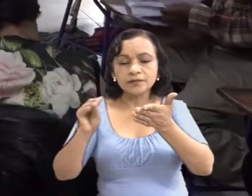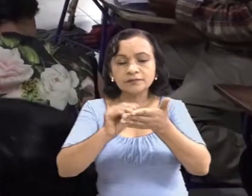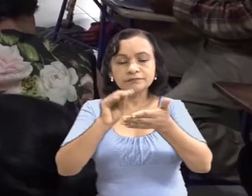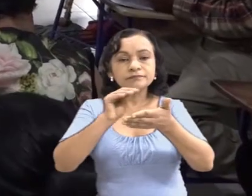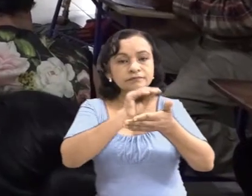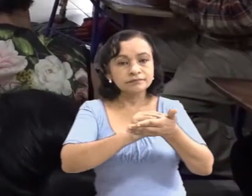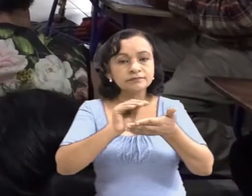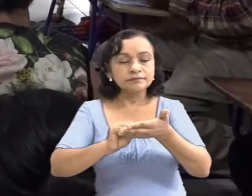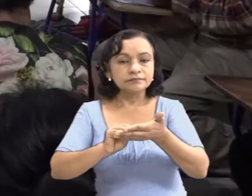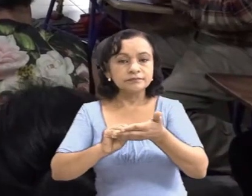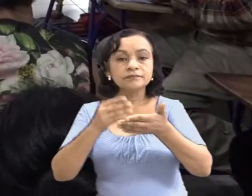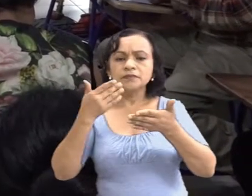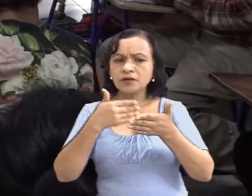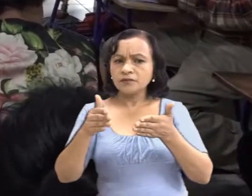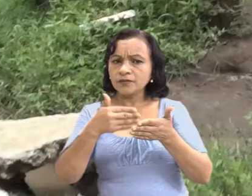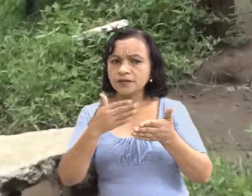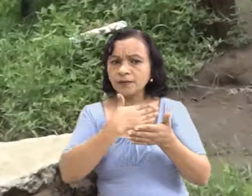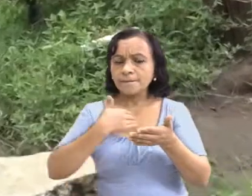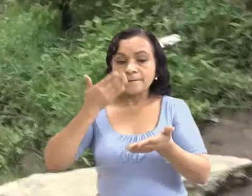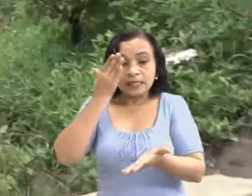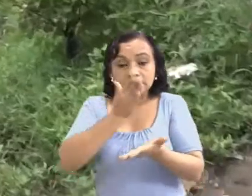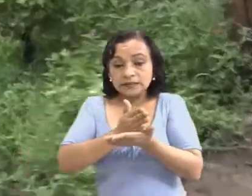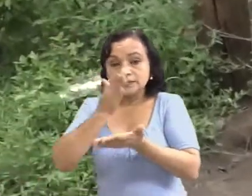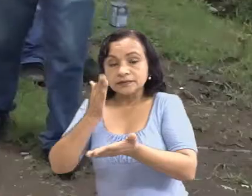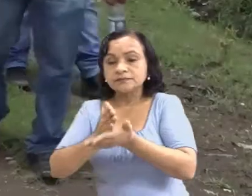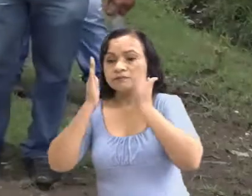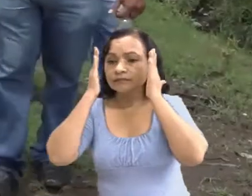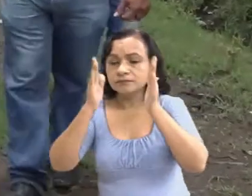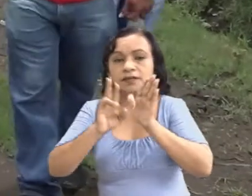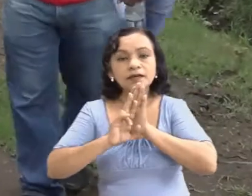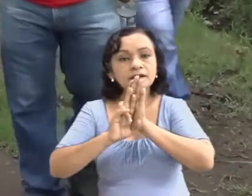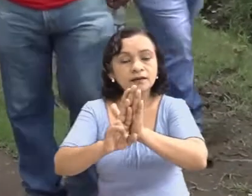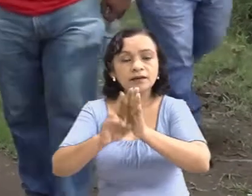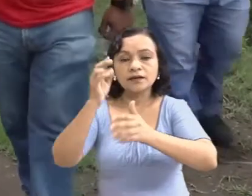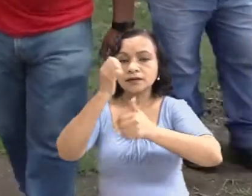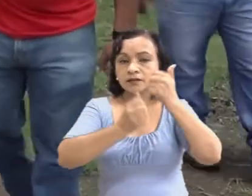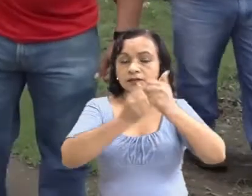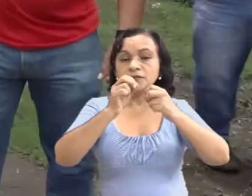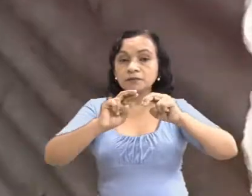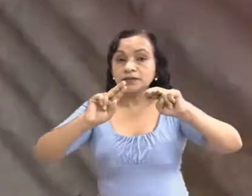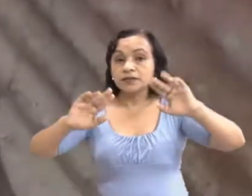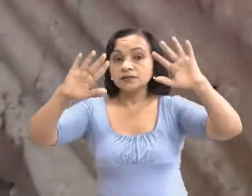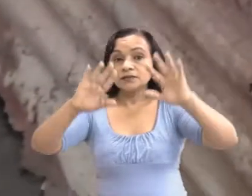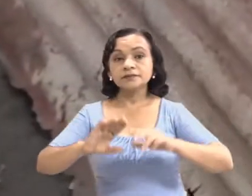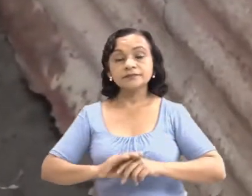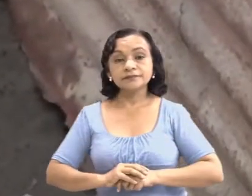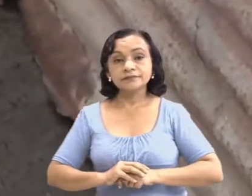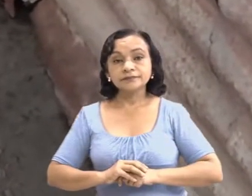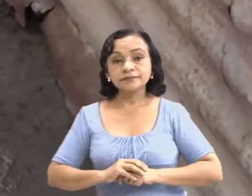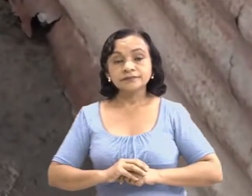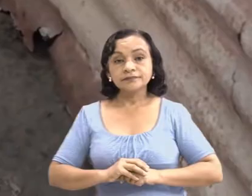levanta en el territorio, facilitando la toma de decisiones para la atención y respuesta ante situaciones de emergencias.